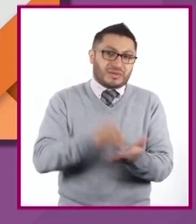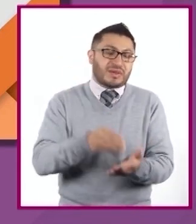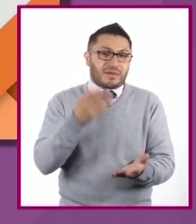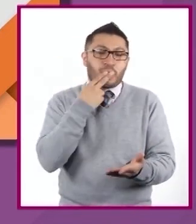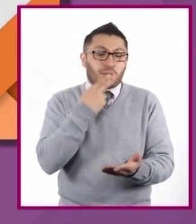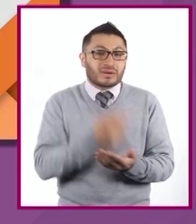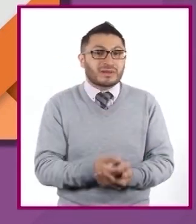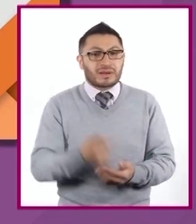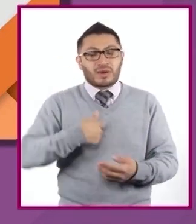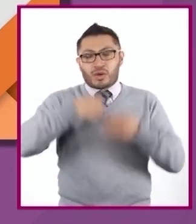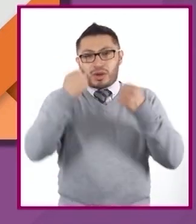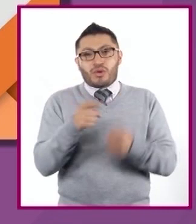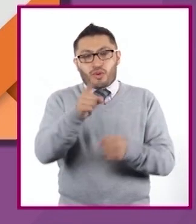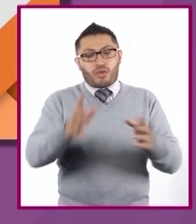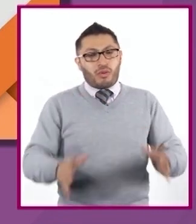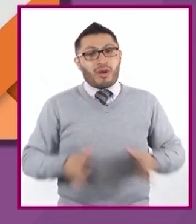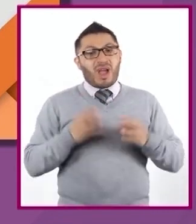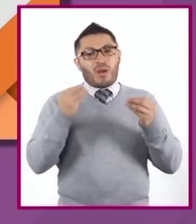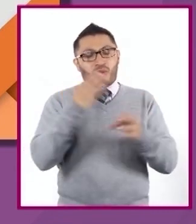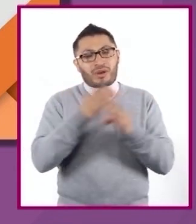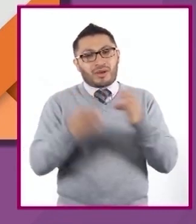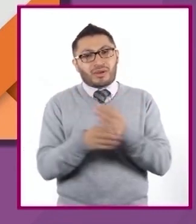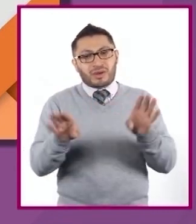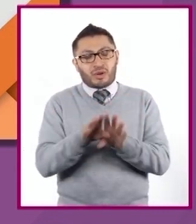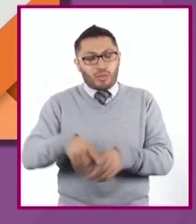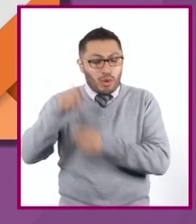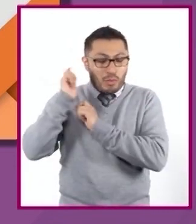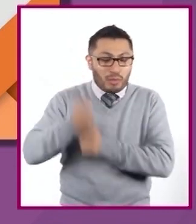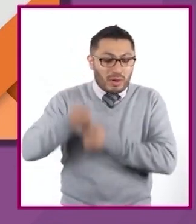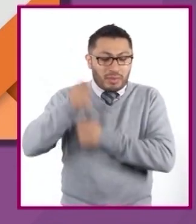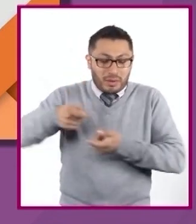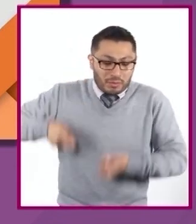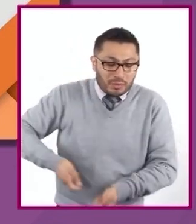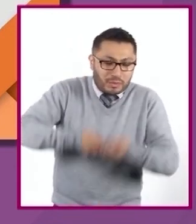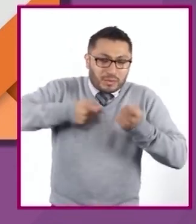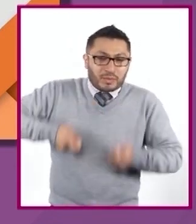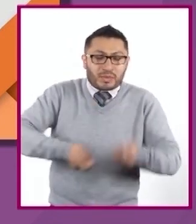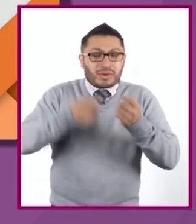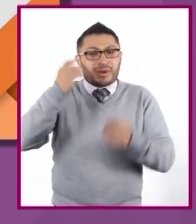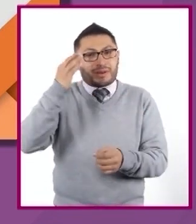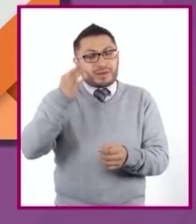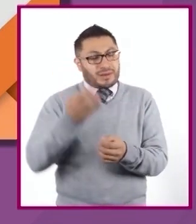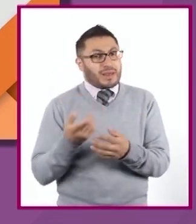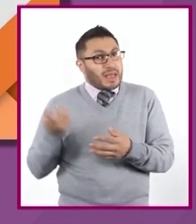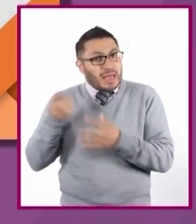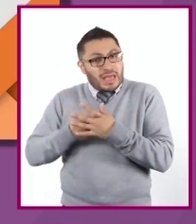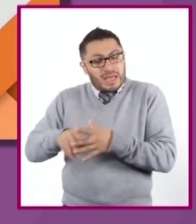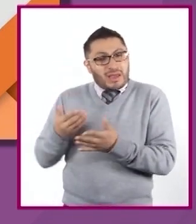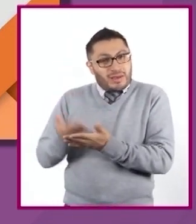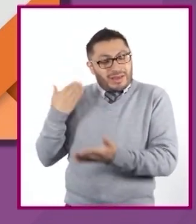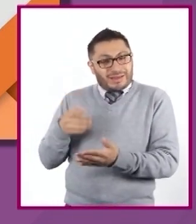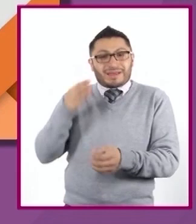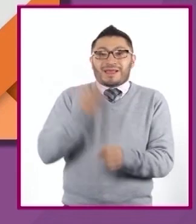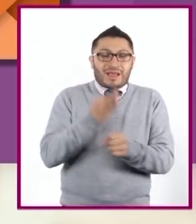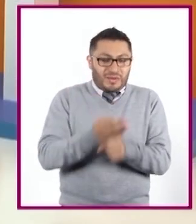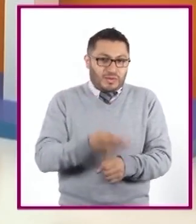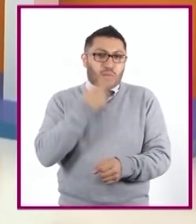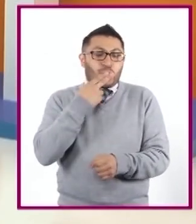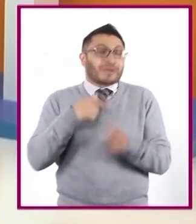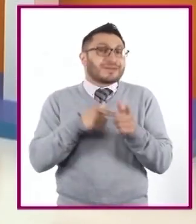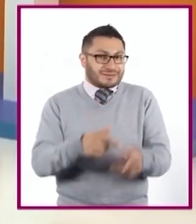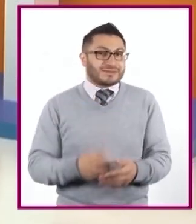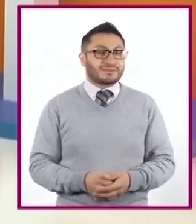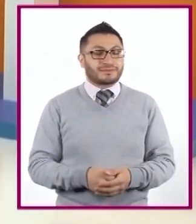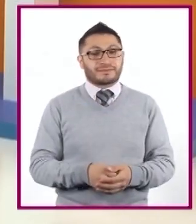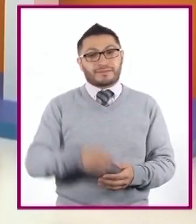cuenta cuántos objetos, como martillos y palas, introducidos en este periodo que acabamos de revisar, seguimos utilizando.